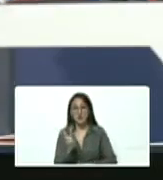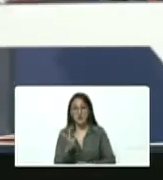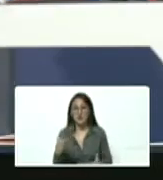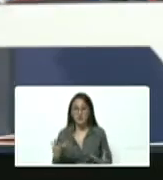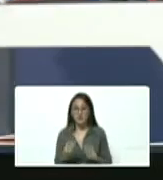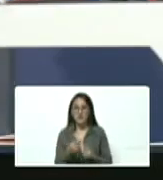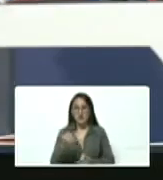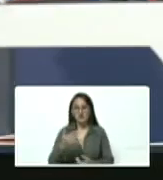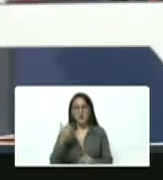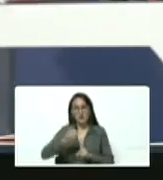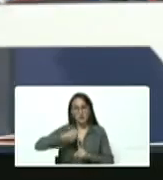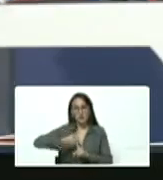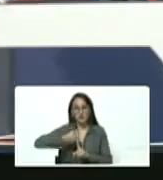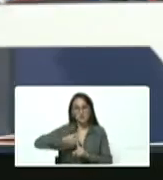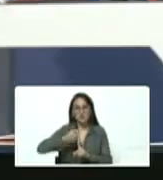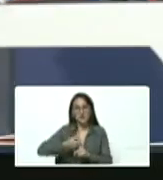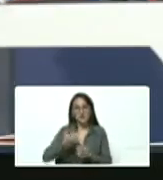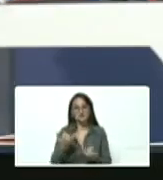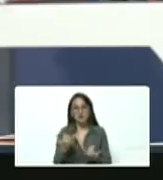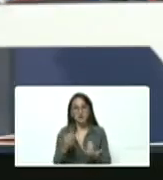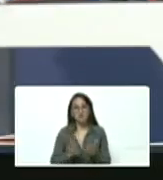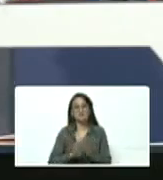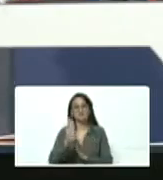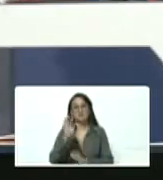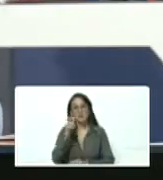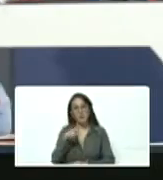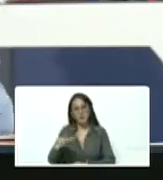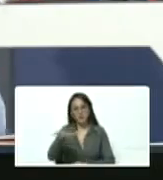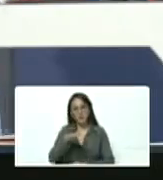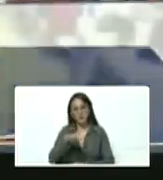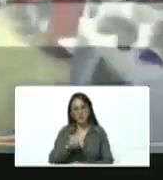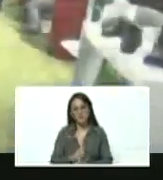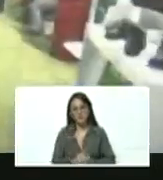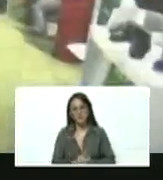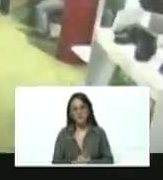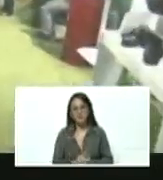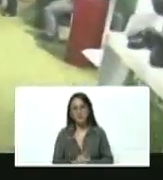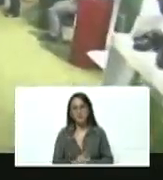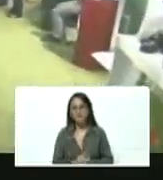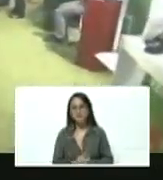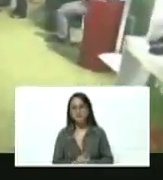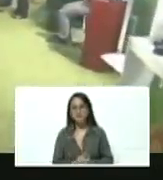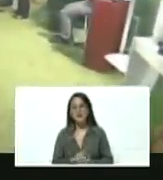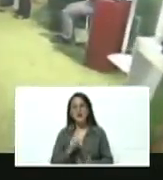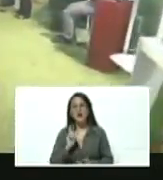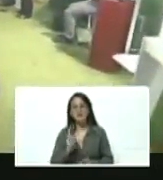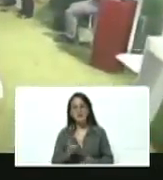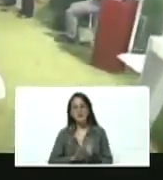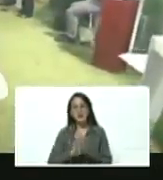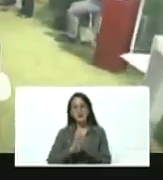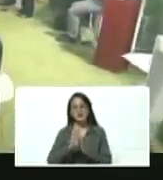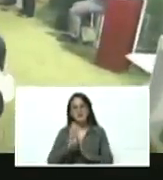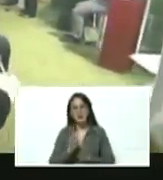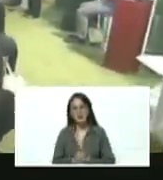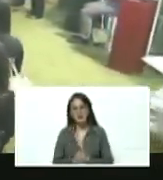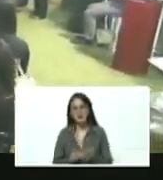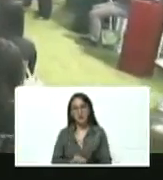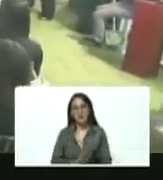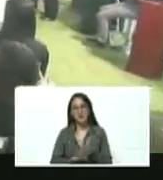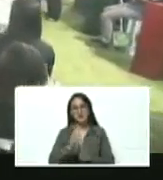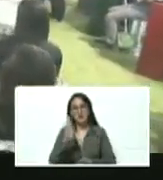acompañarlos en esta batalla donde está saliendo victorioso nuestro pueblo. Bueno, así debe ser: crecimiento, desarrollo